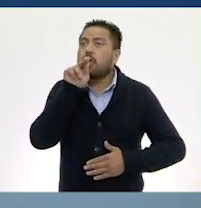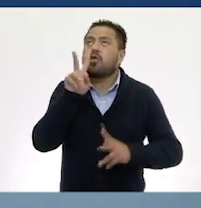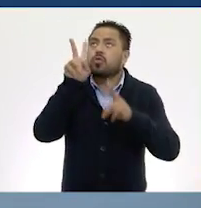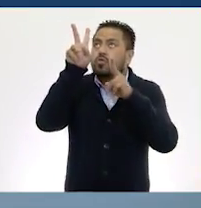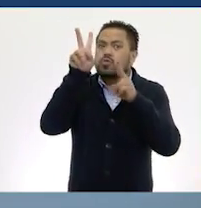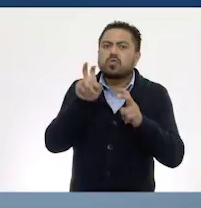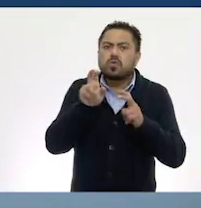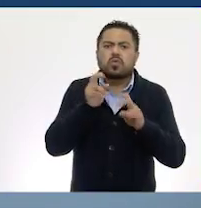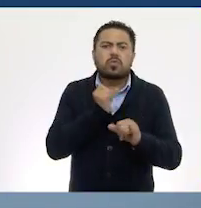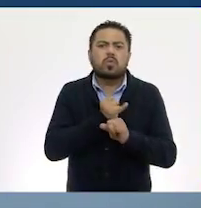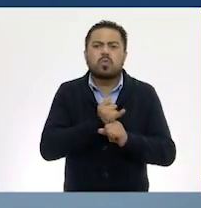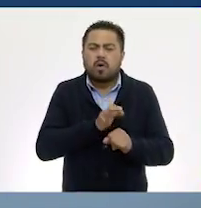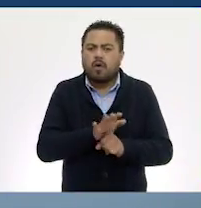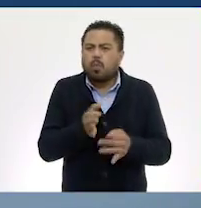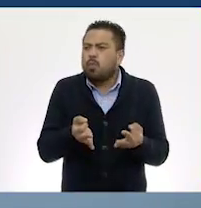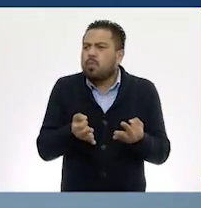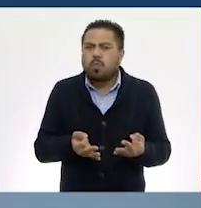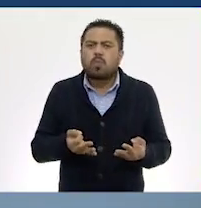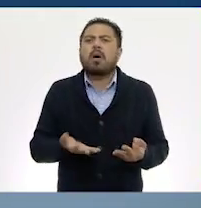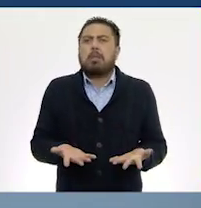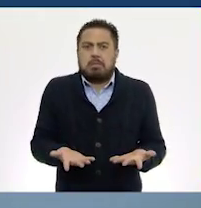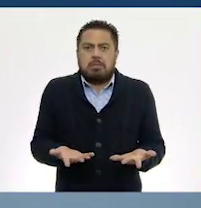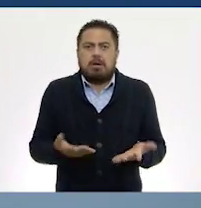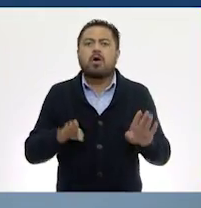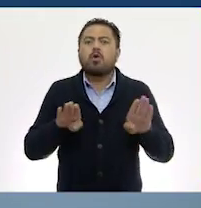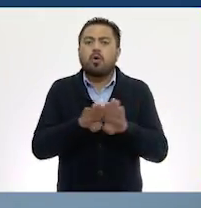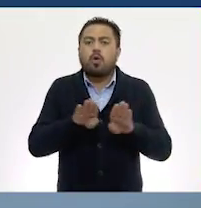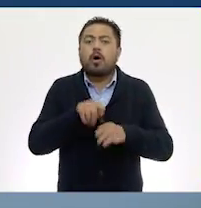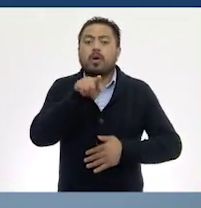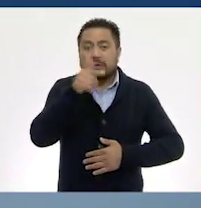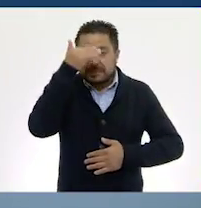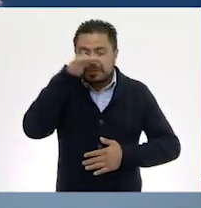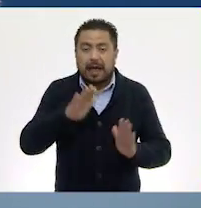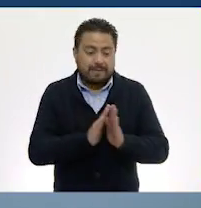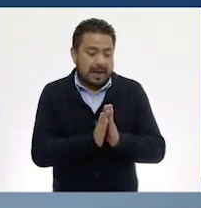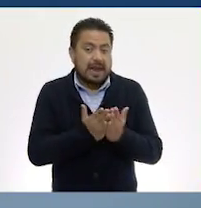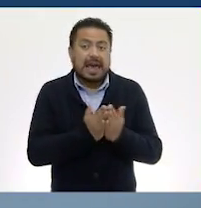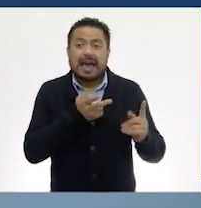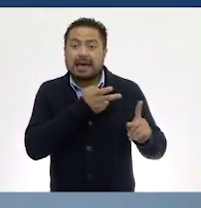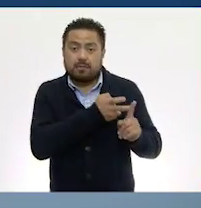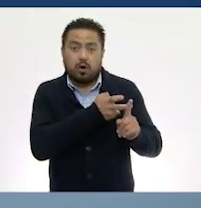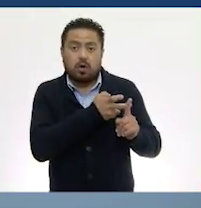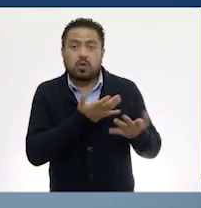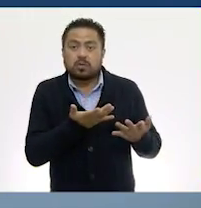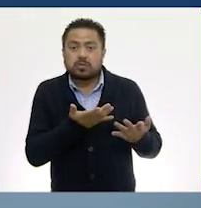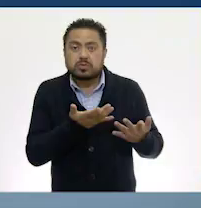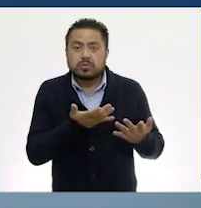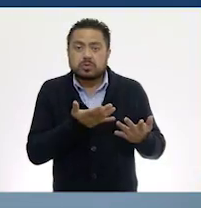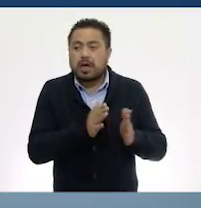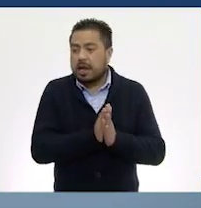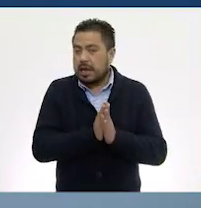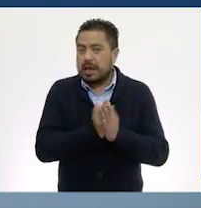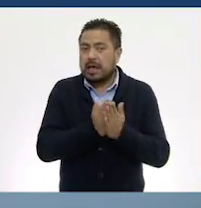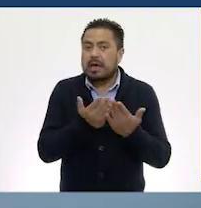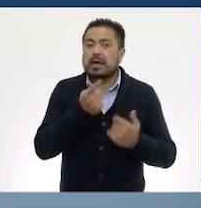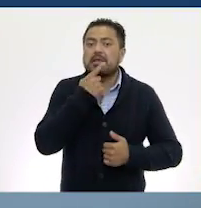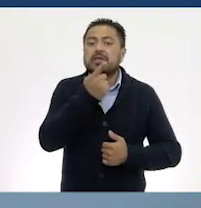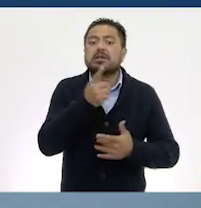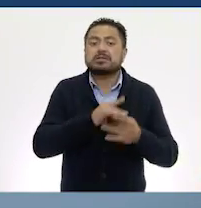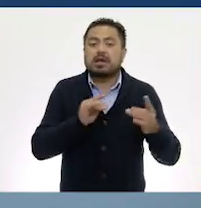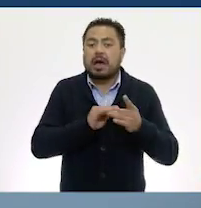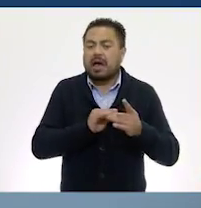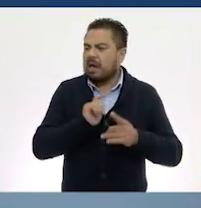de ninguna página oficial, ¿cómo sabes que sí son libros o son los libros que dicen